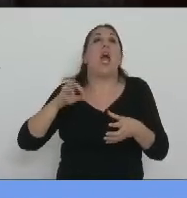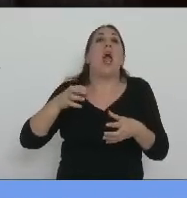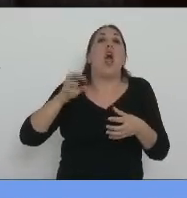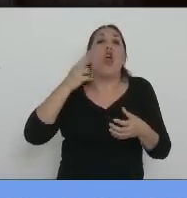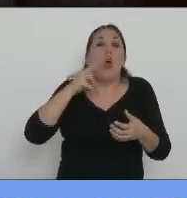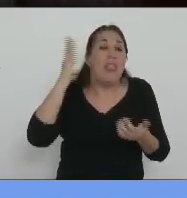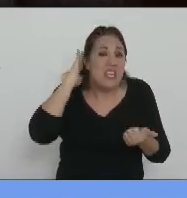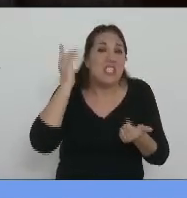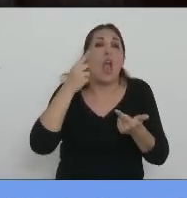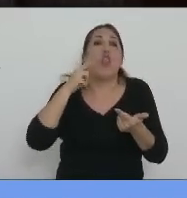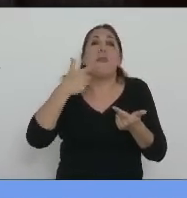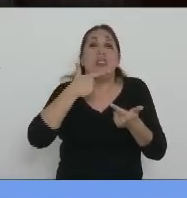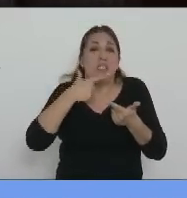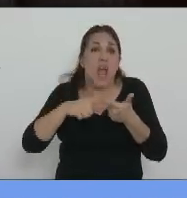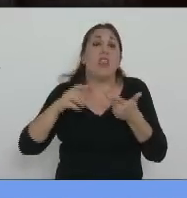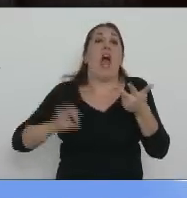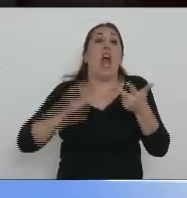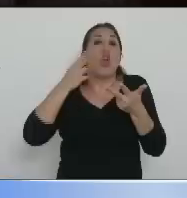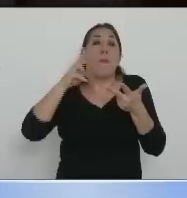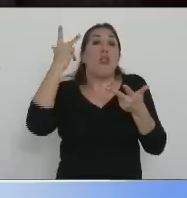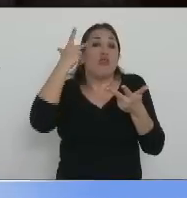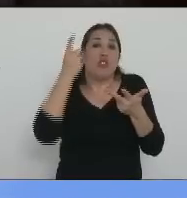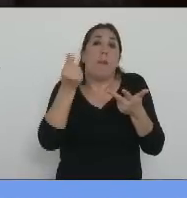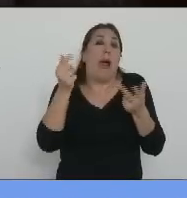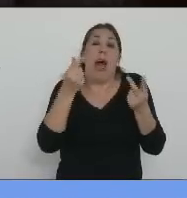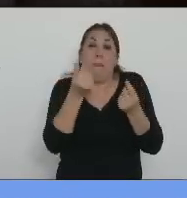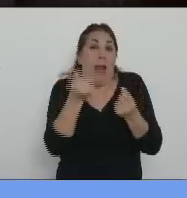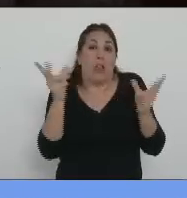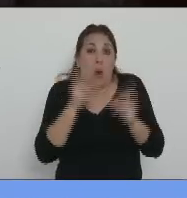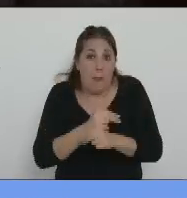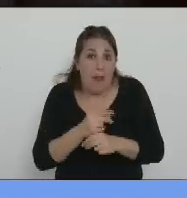y el 2018 se quedó sin plata el mismo lo dijo